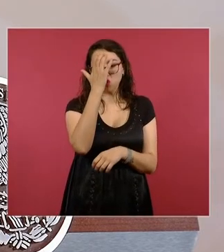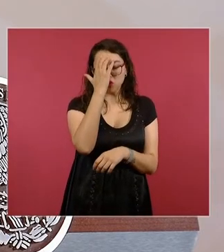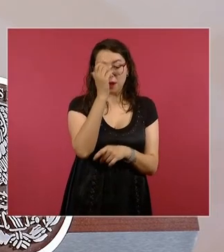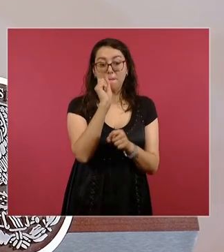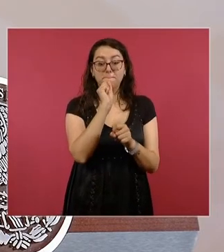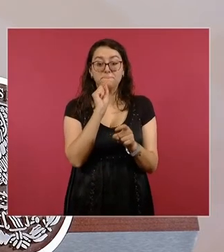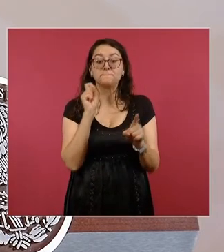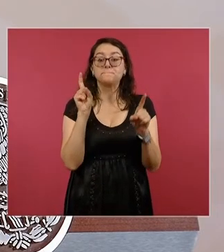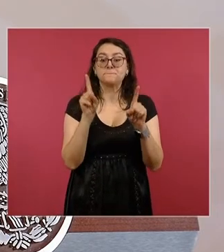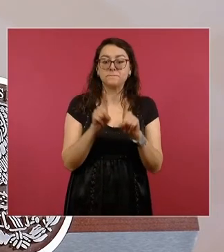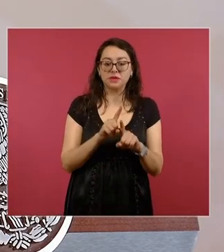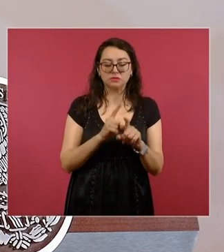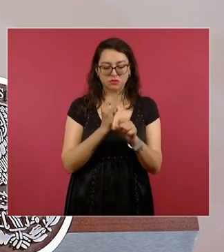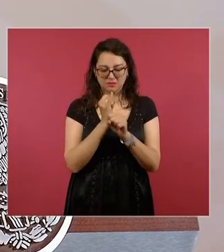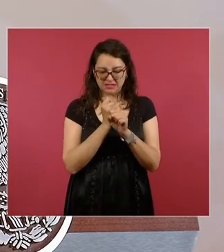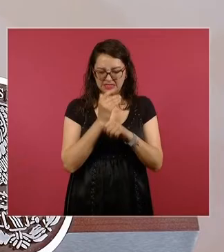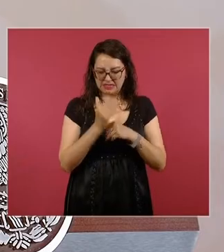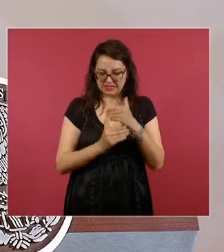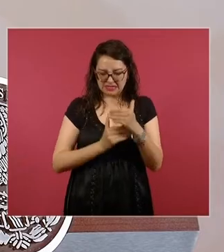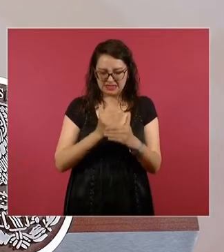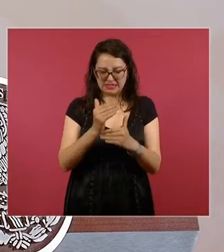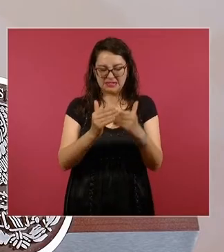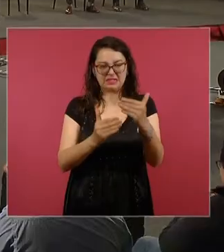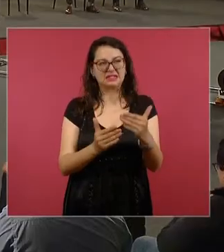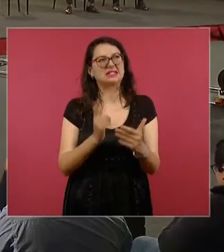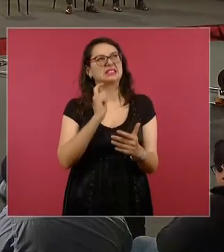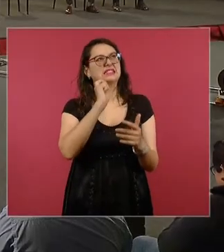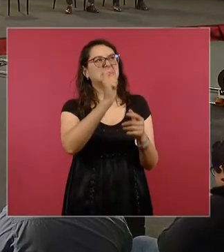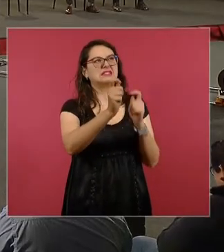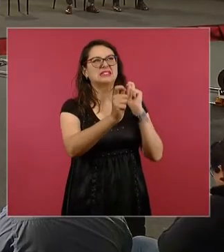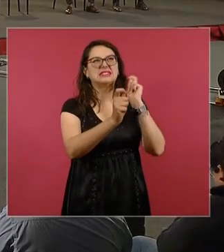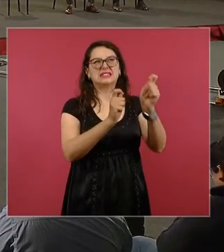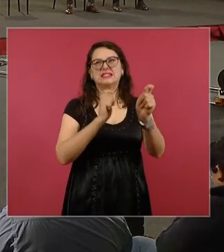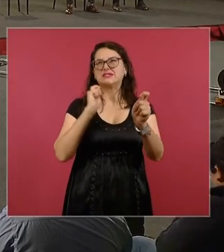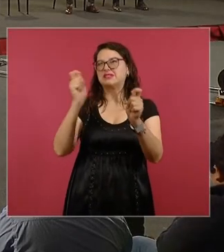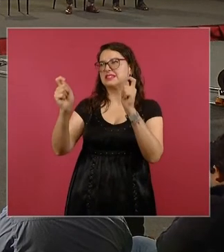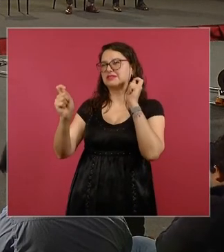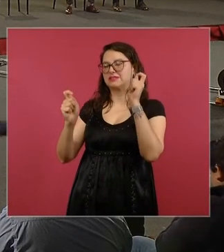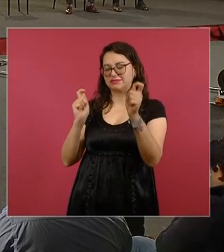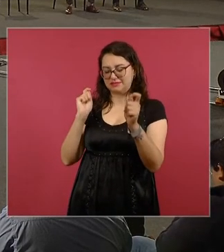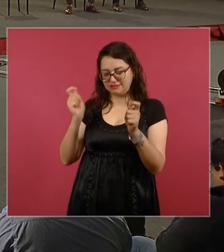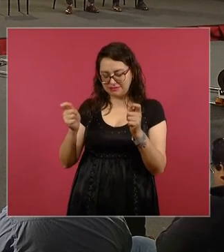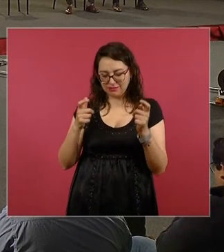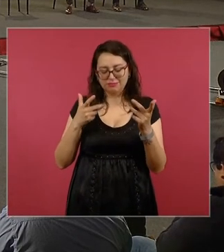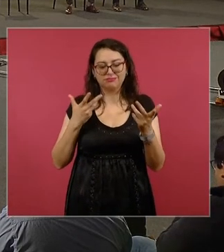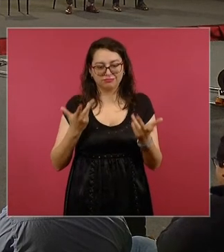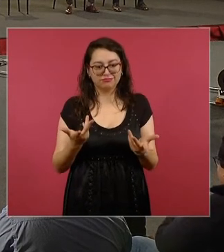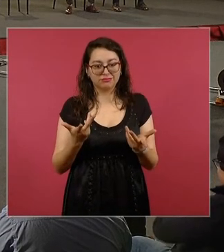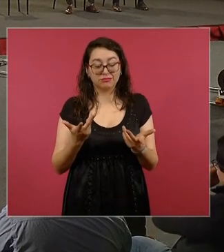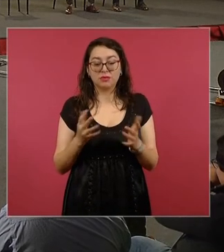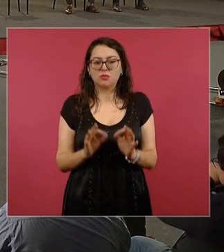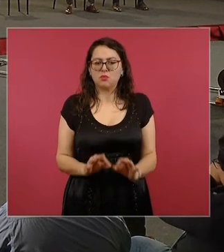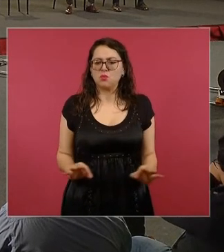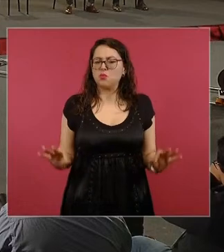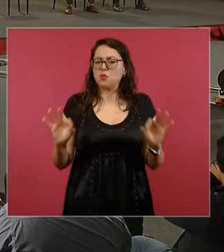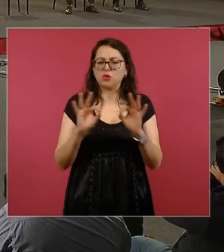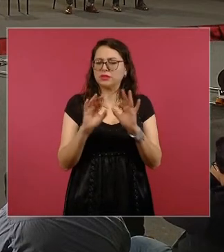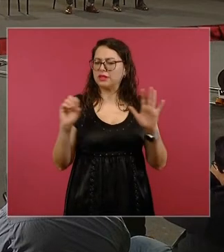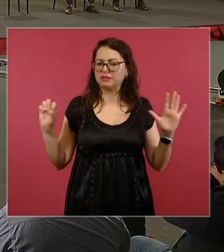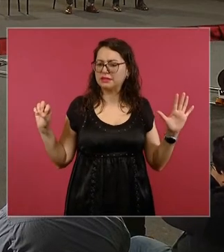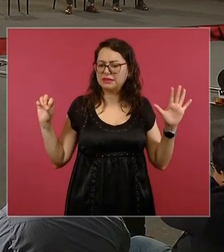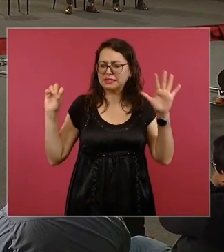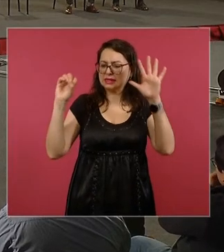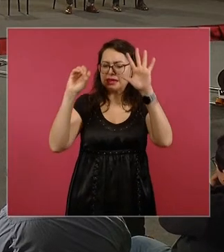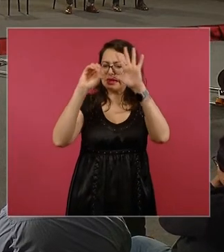para la búsqueda de respuestas a los grandes misterios que envuelven a la humanidad. ¿Por qué son tan importantes los